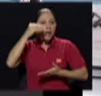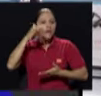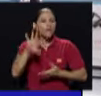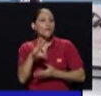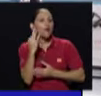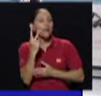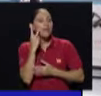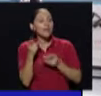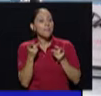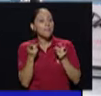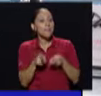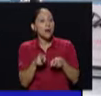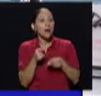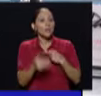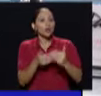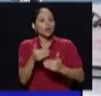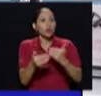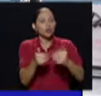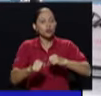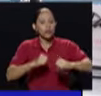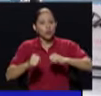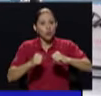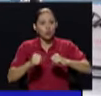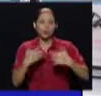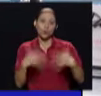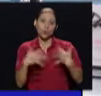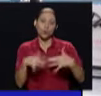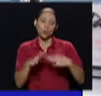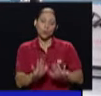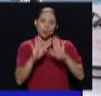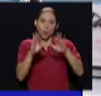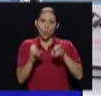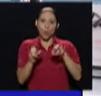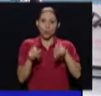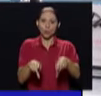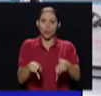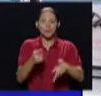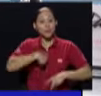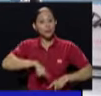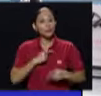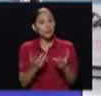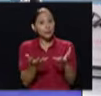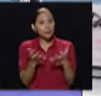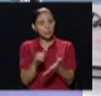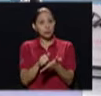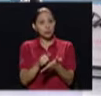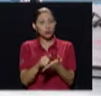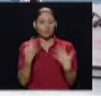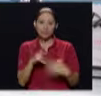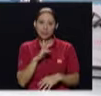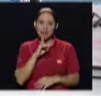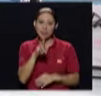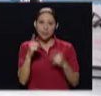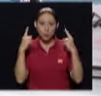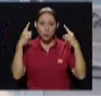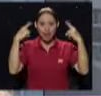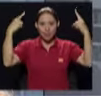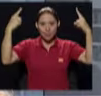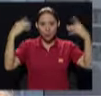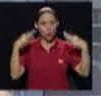tectónicos, pues, es toda una oportunidad. Y eso fue lo que pretendimos, fue realmente un éxito,